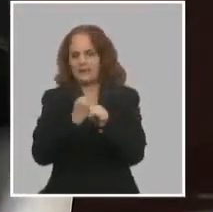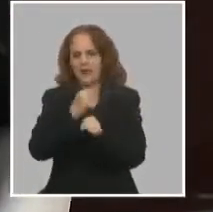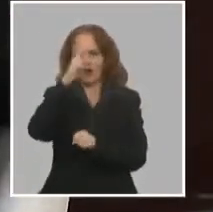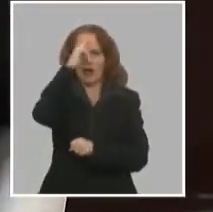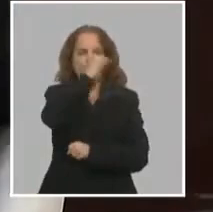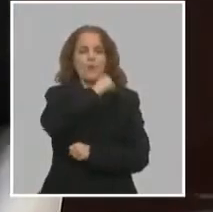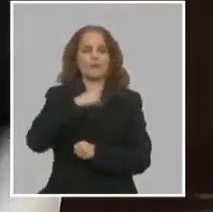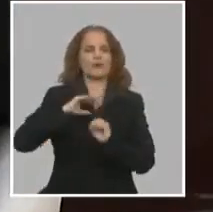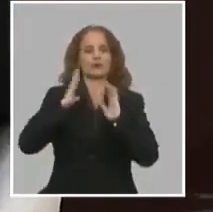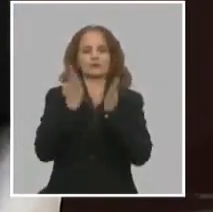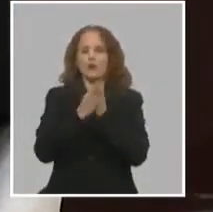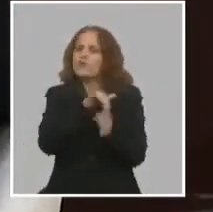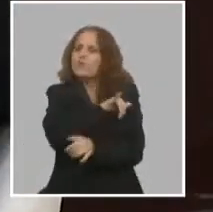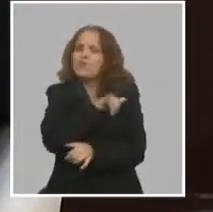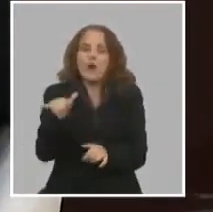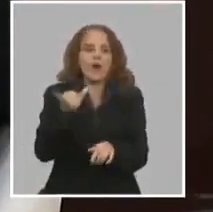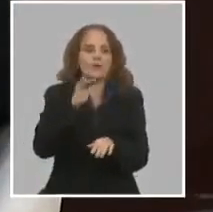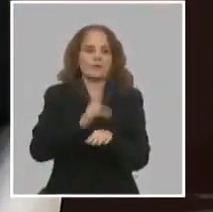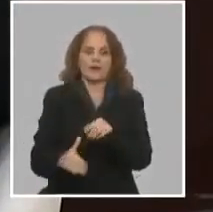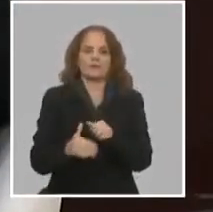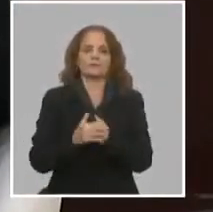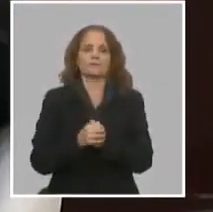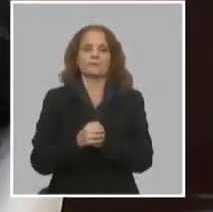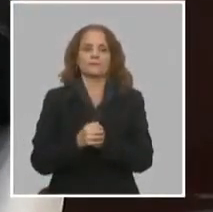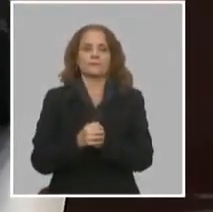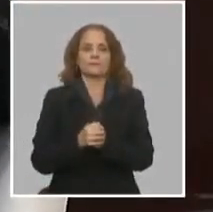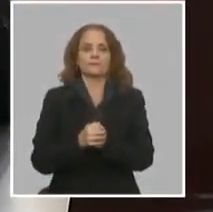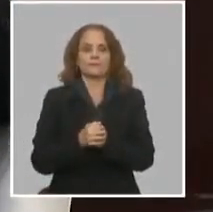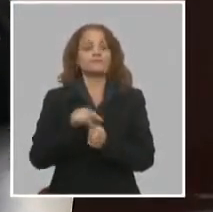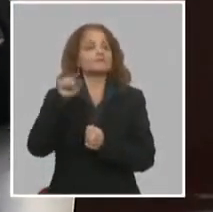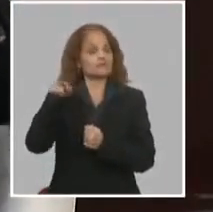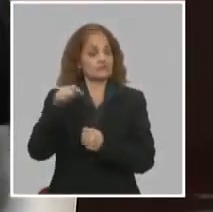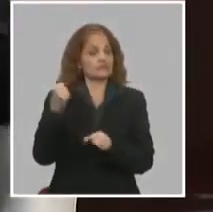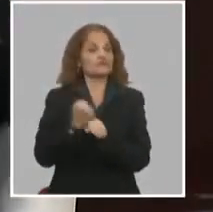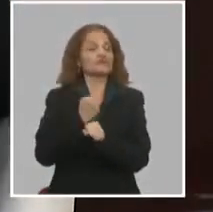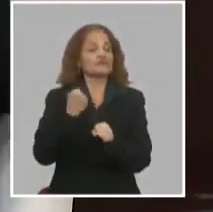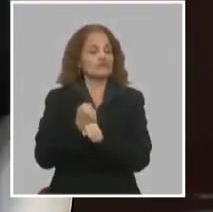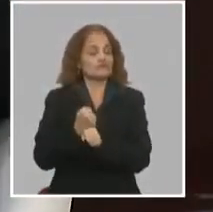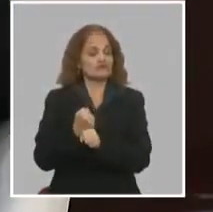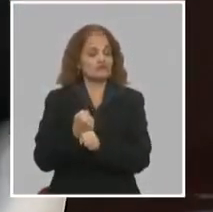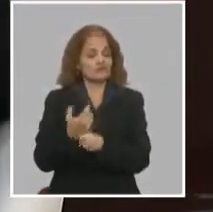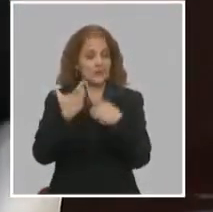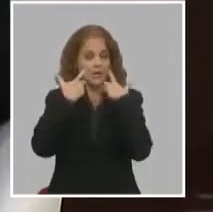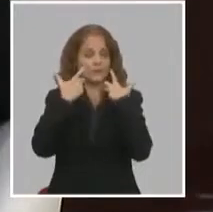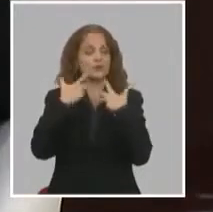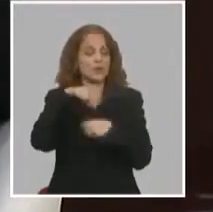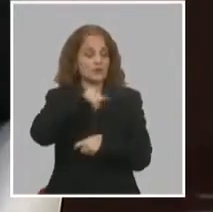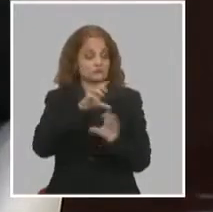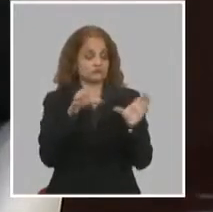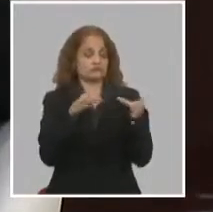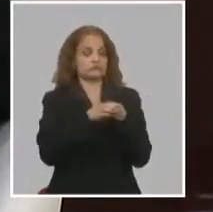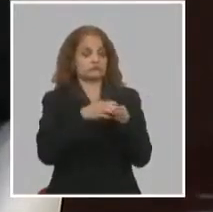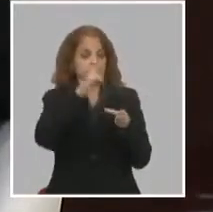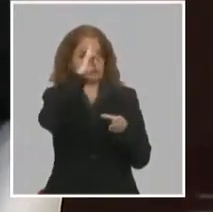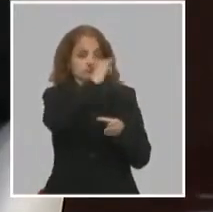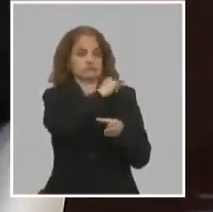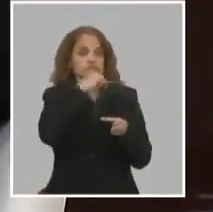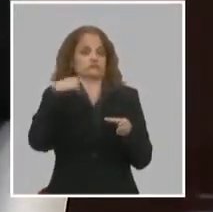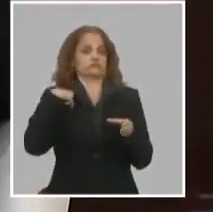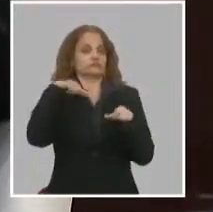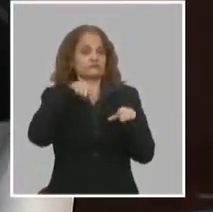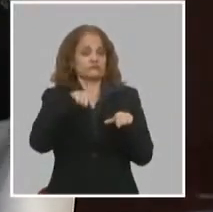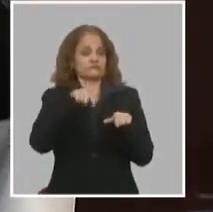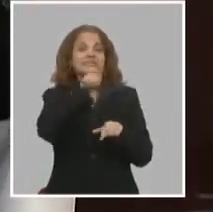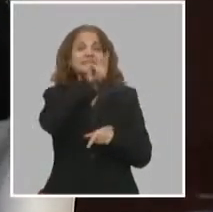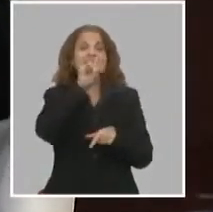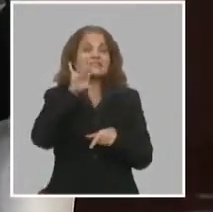conocimiento profesional. Una hazaña sin duda la que ha hecho el contingente Henry Riff a lo largo de estos 15